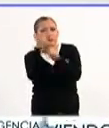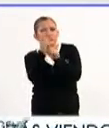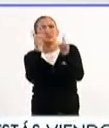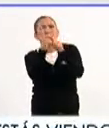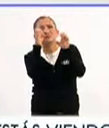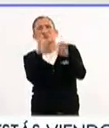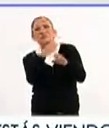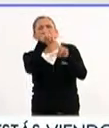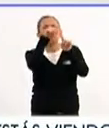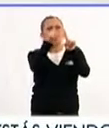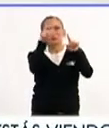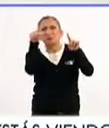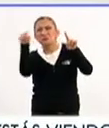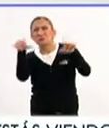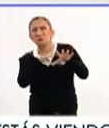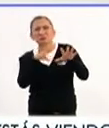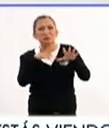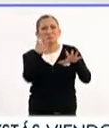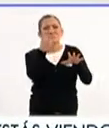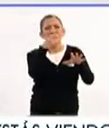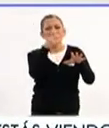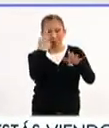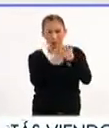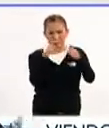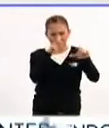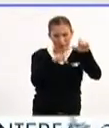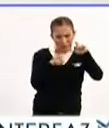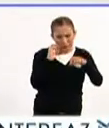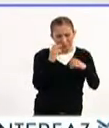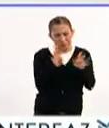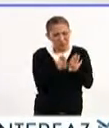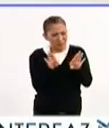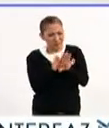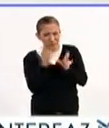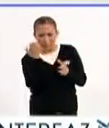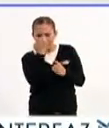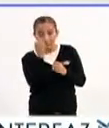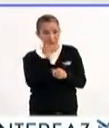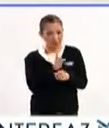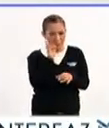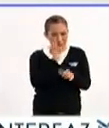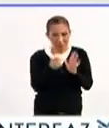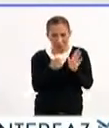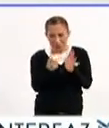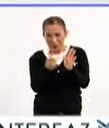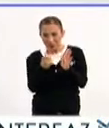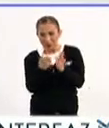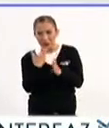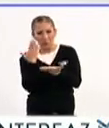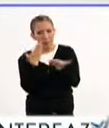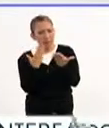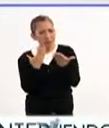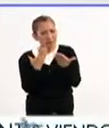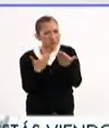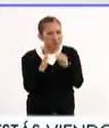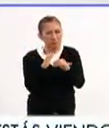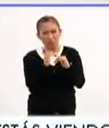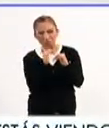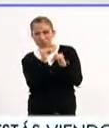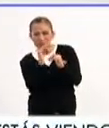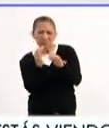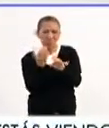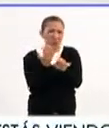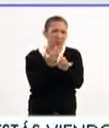estas ondas gravitacionales en el laboratorio. Esos experimentos tuvieron un éxito muy